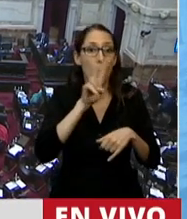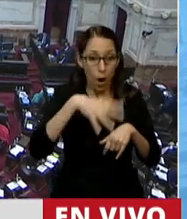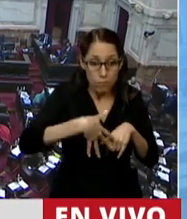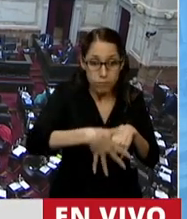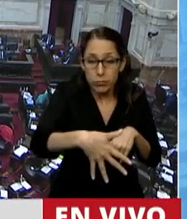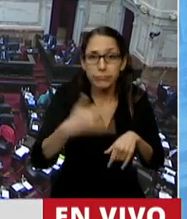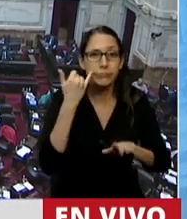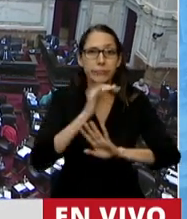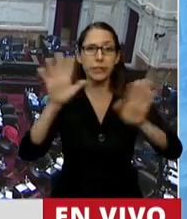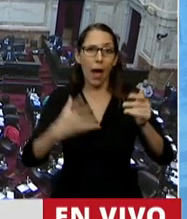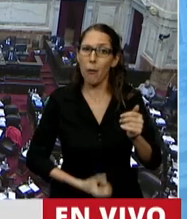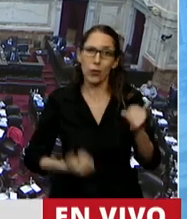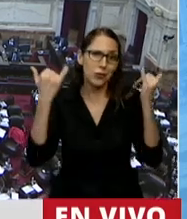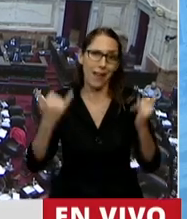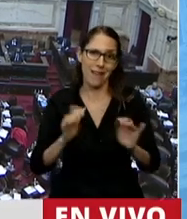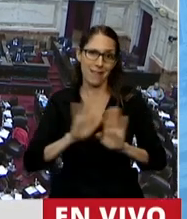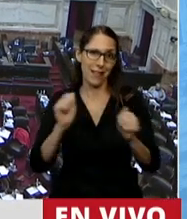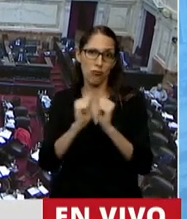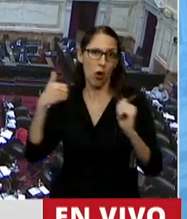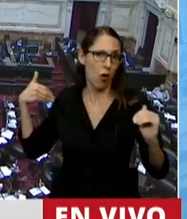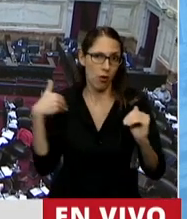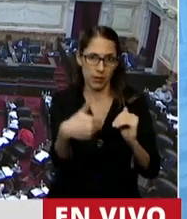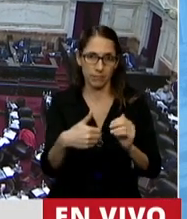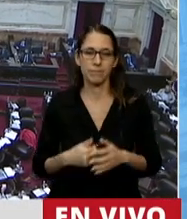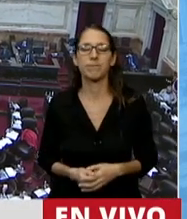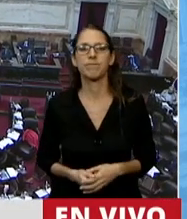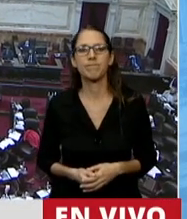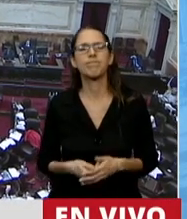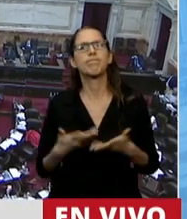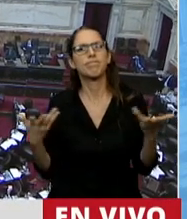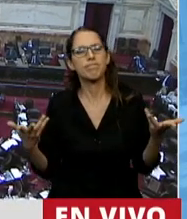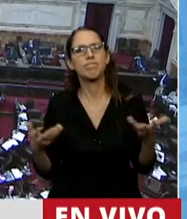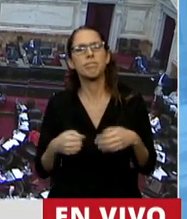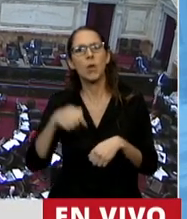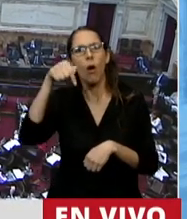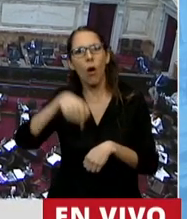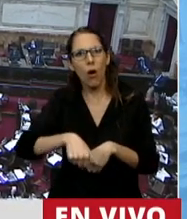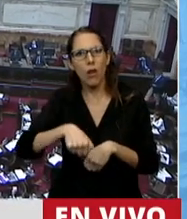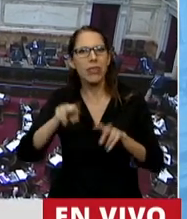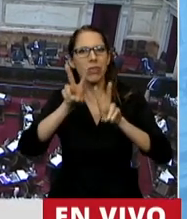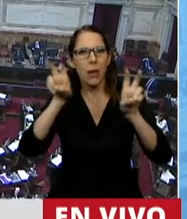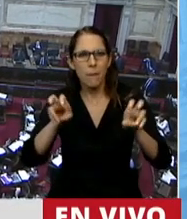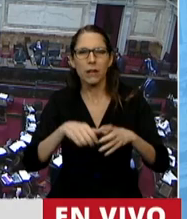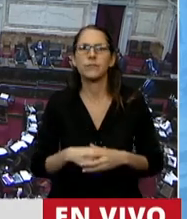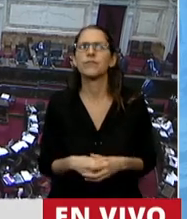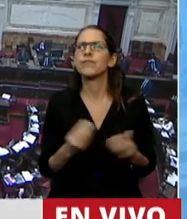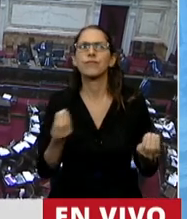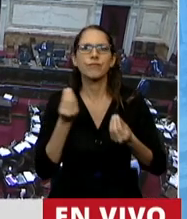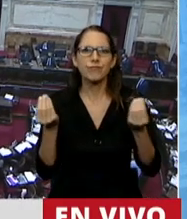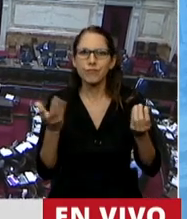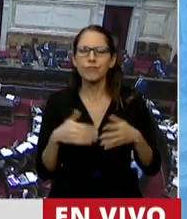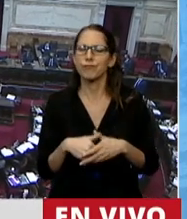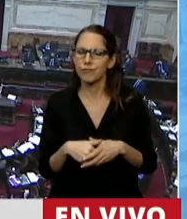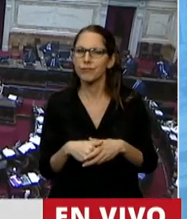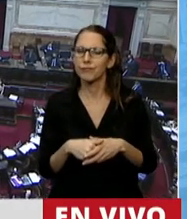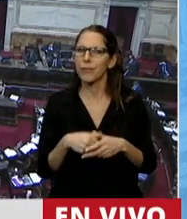embaraza, los abortos existen. El tema hoy es en